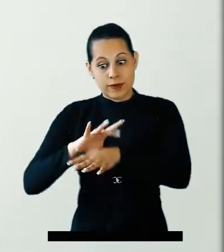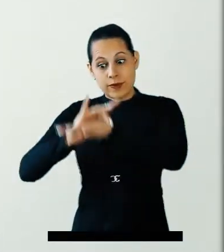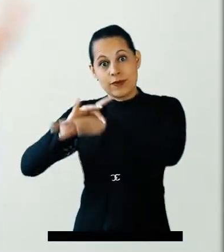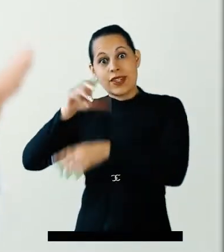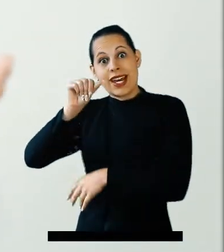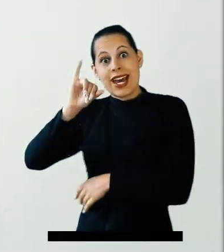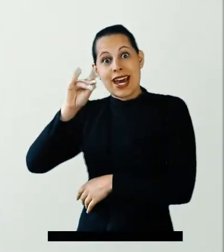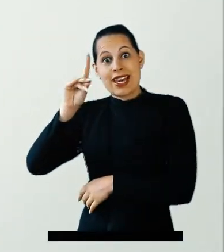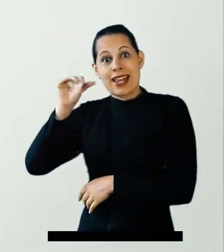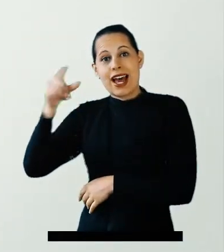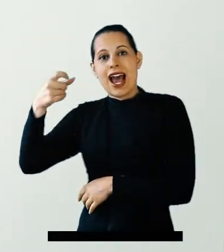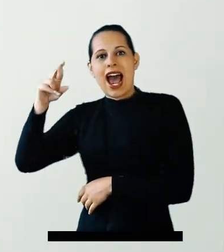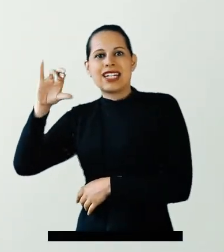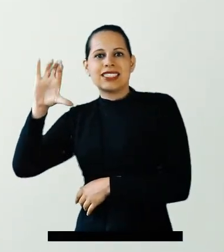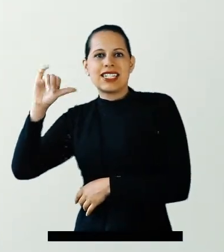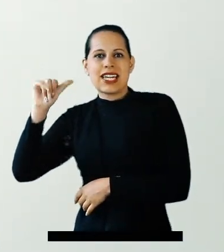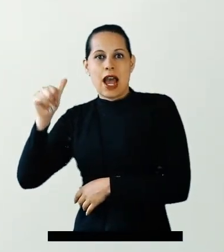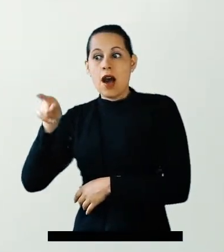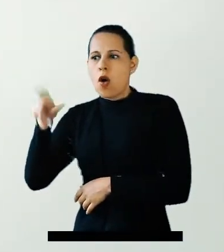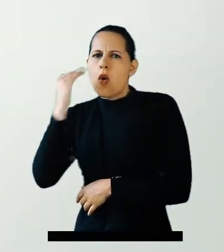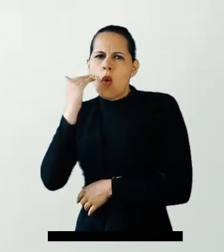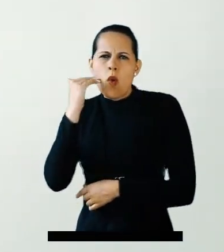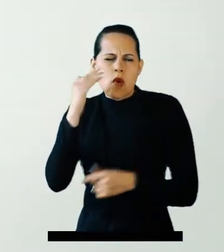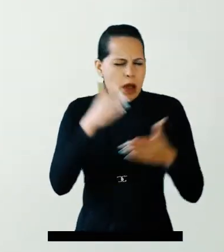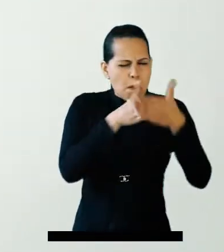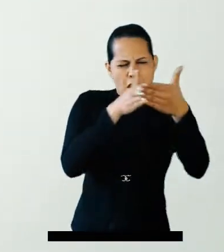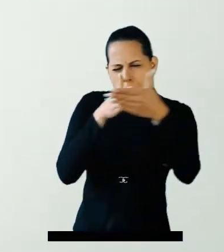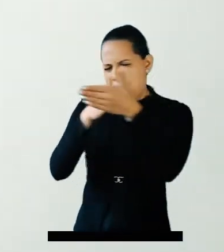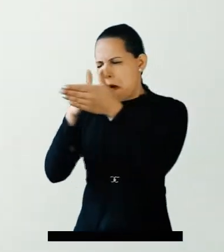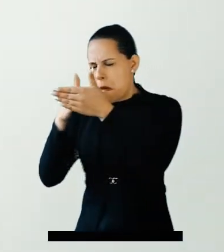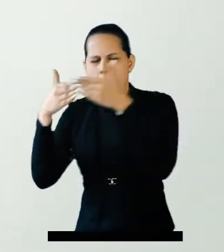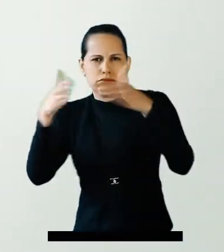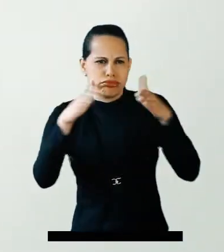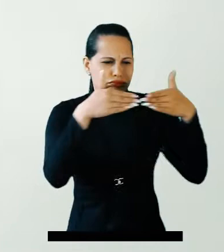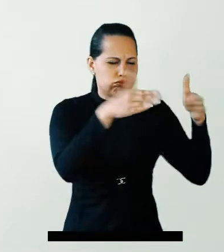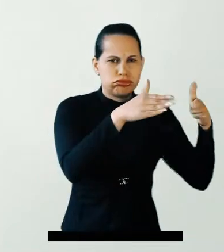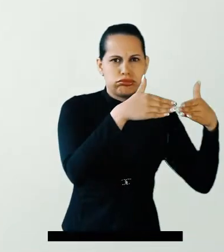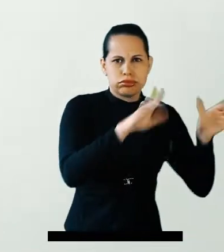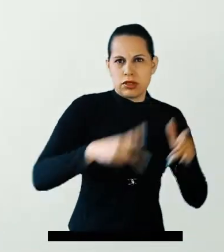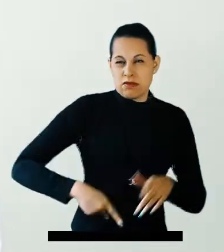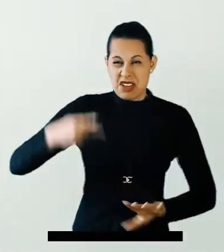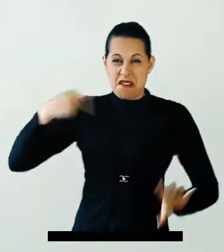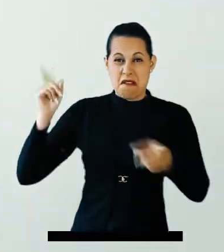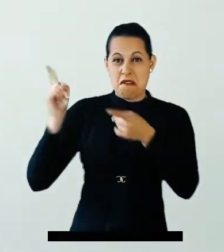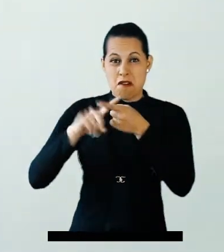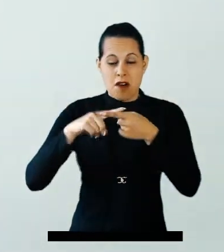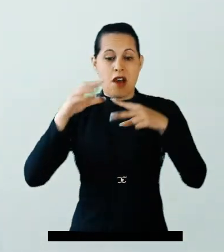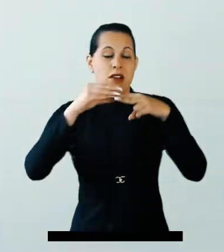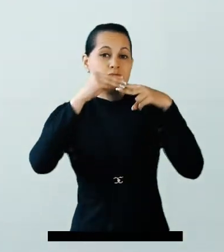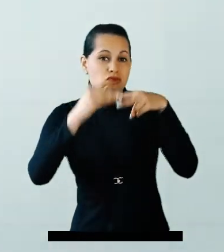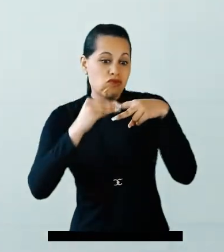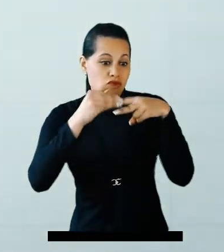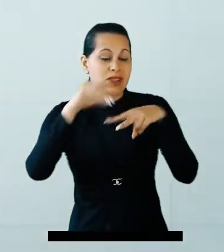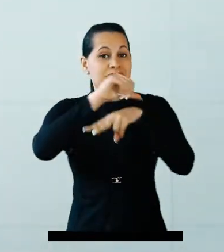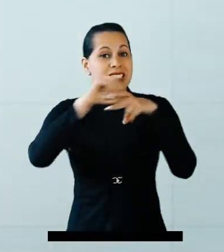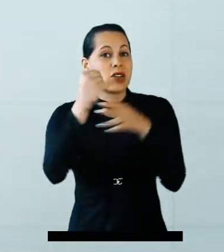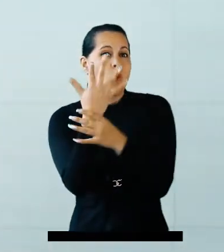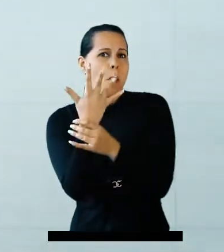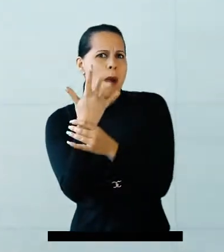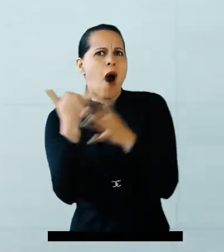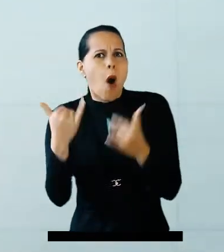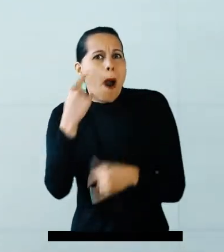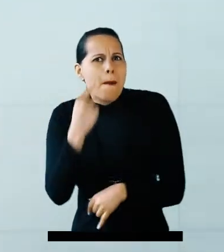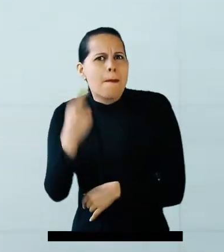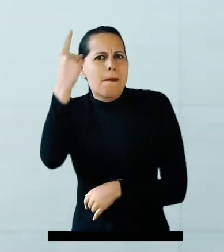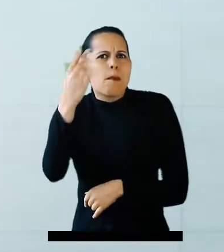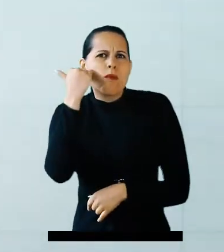La doctora Aida García es una mujer que ha roto paradigmas durante su vida. Es ortopedista, cirujana de mano y hoy primera mujer